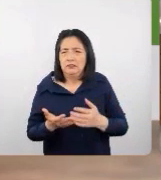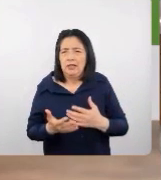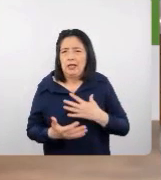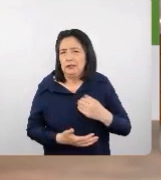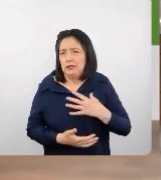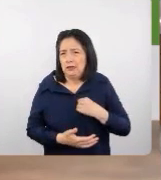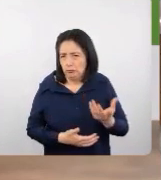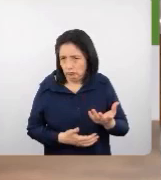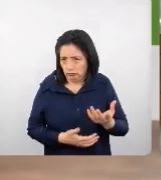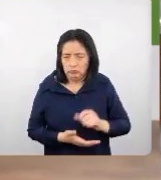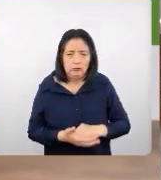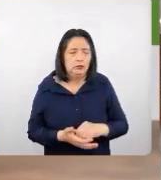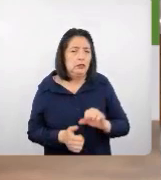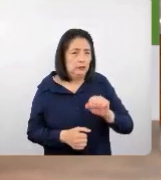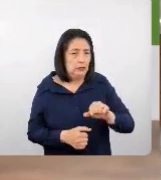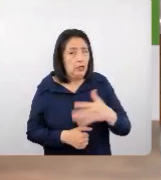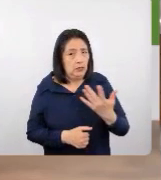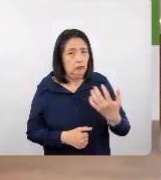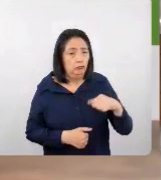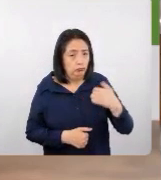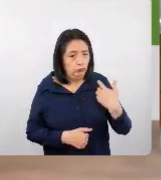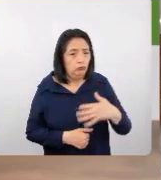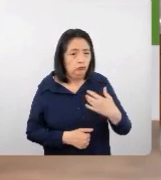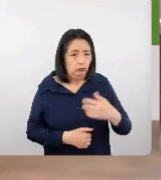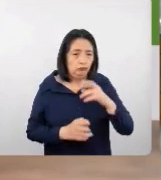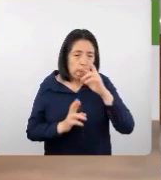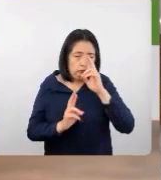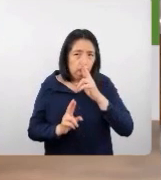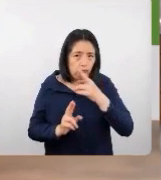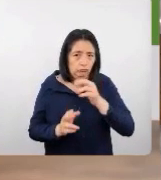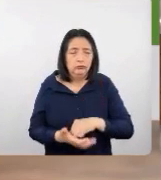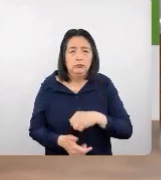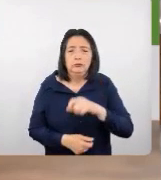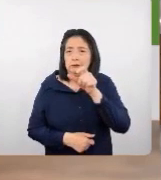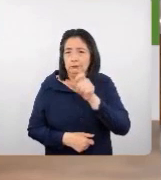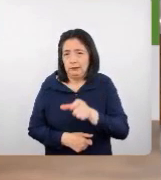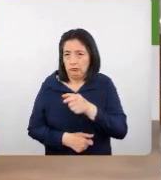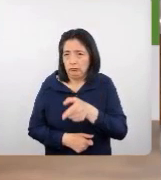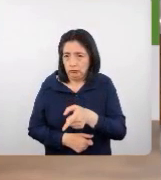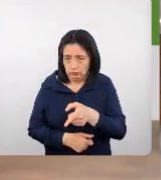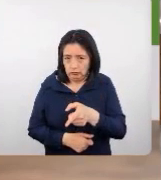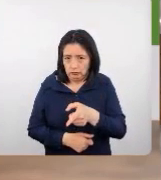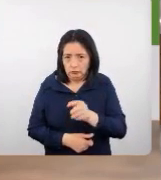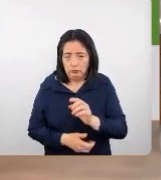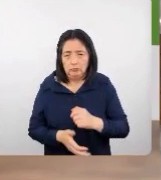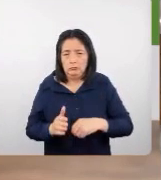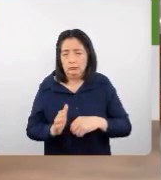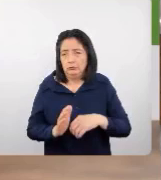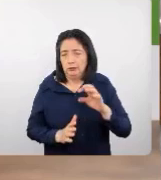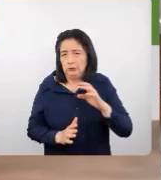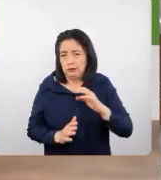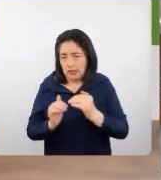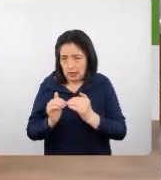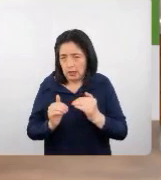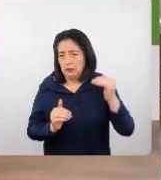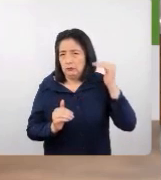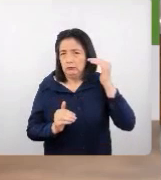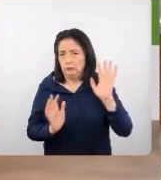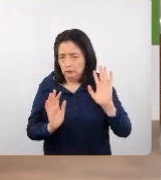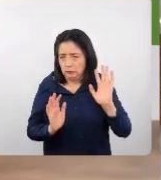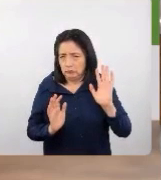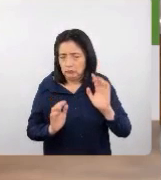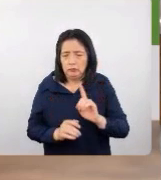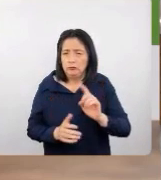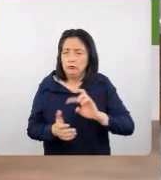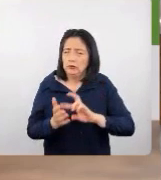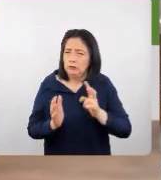Existe un respeto por la persona de edad, no necesariamente por la